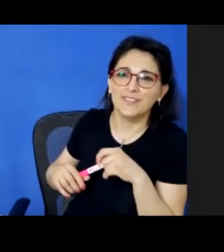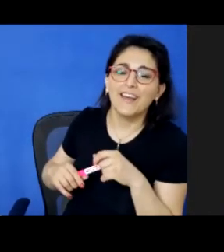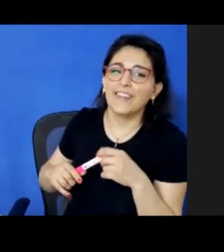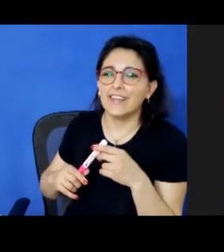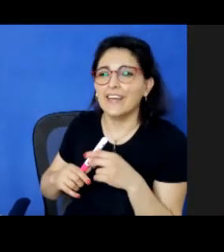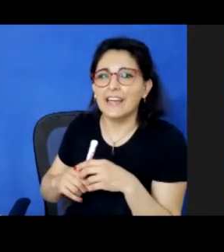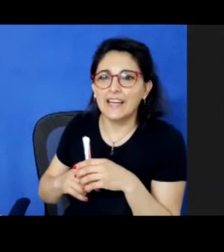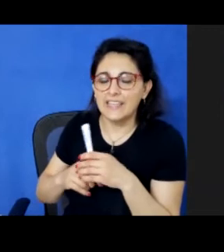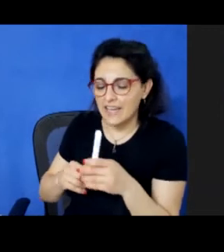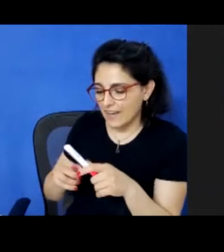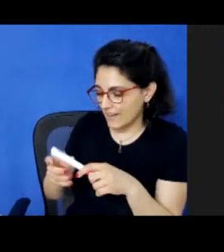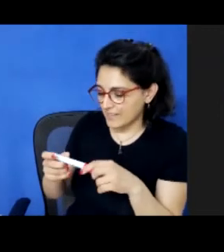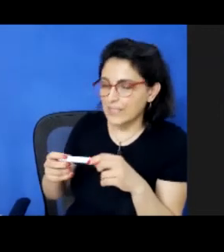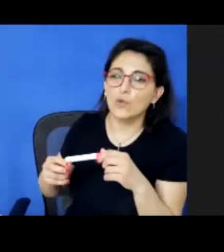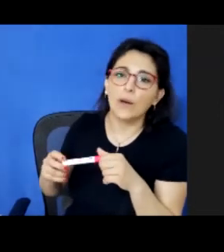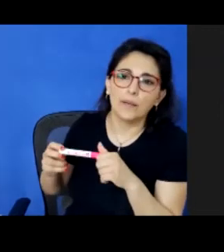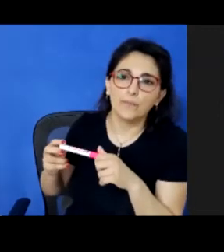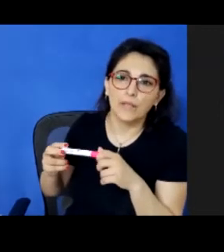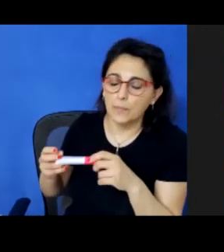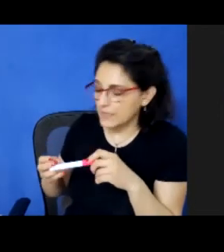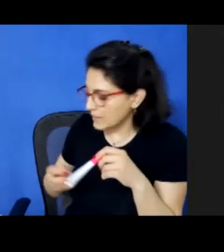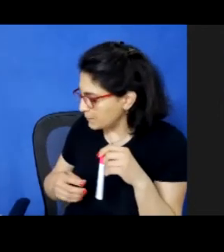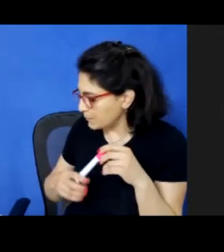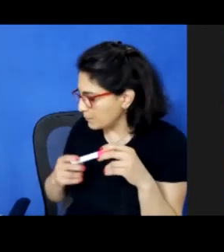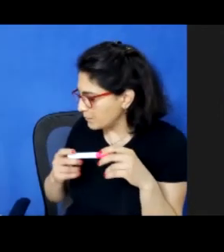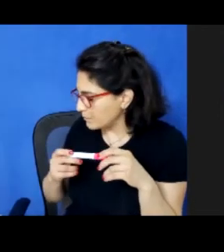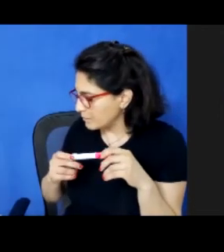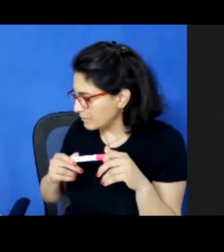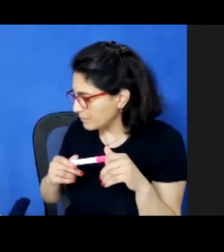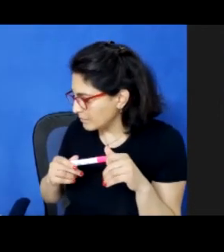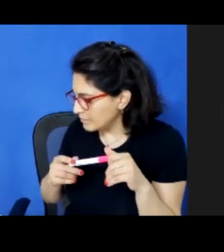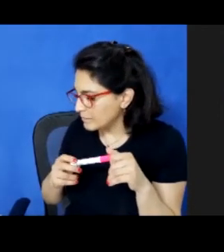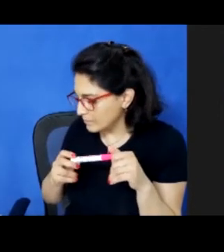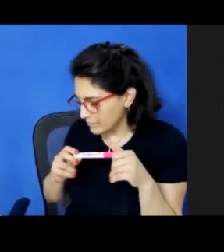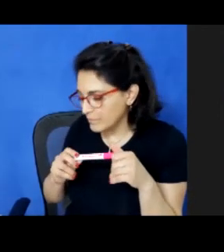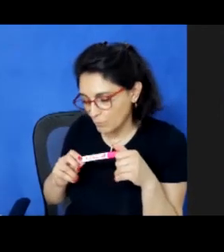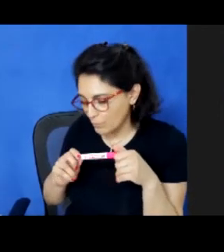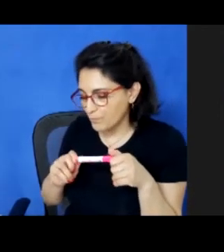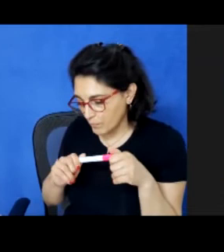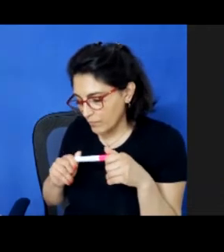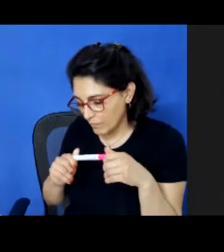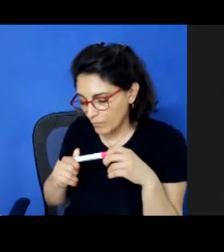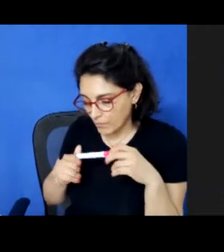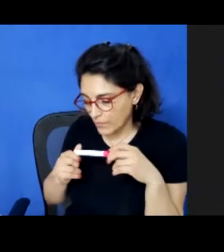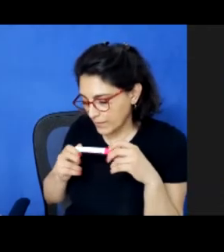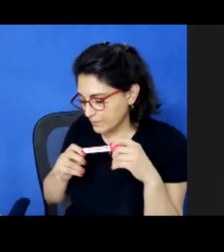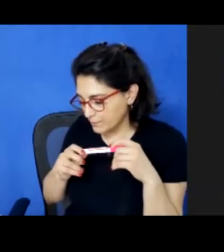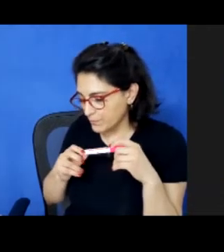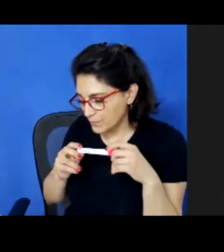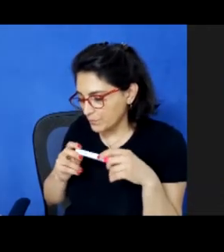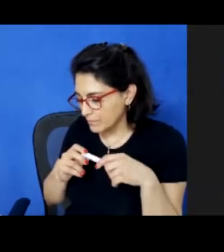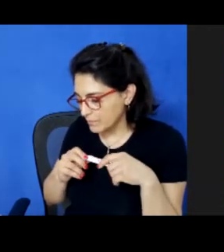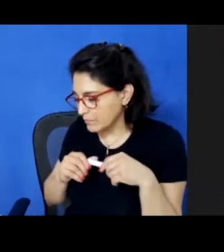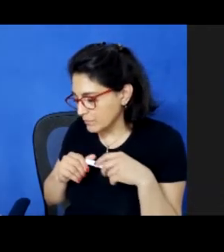La evolución de Analía saludable. ¿Qué te parece? Me parece perfecto. Creo que el objetivo principal es tratar de